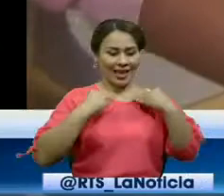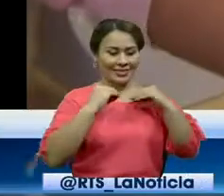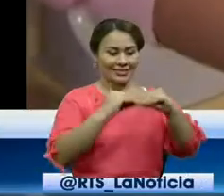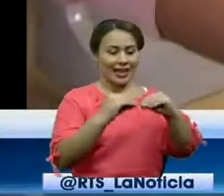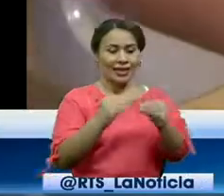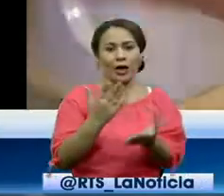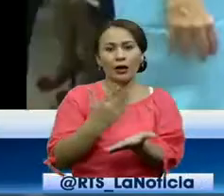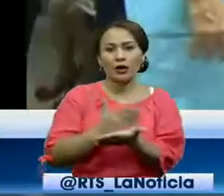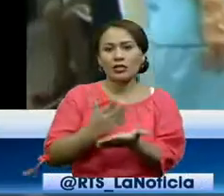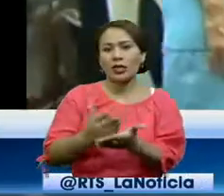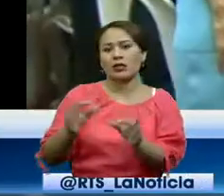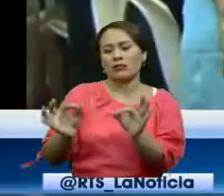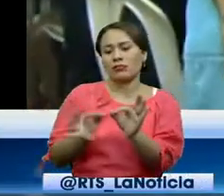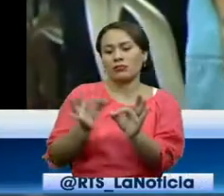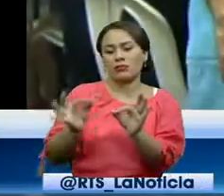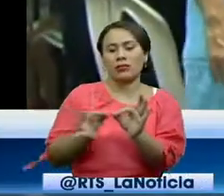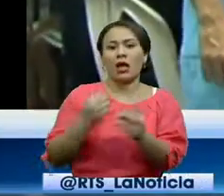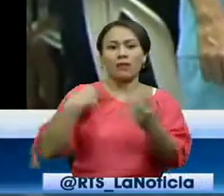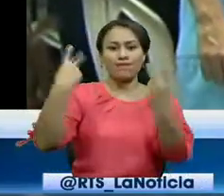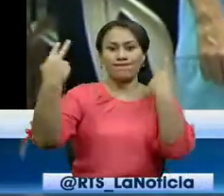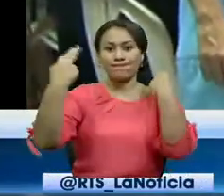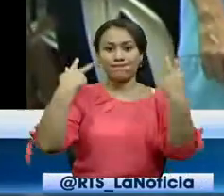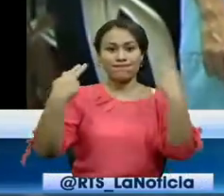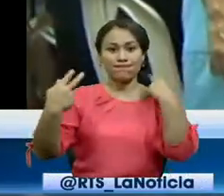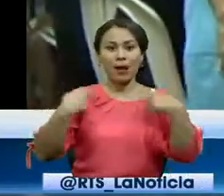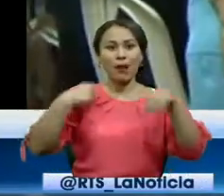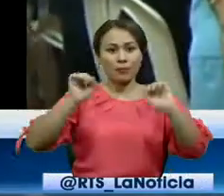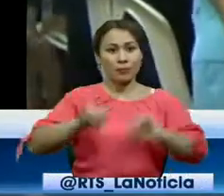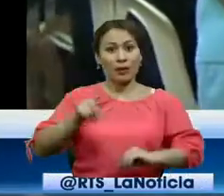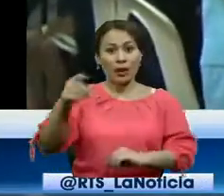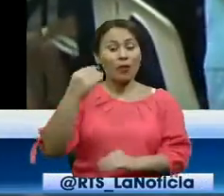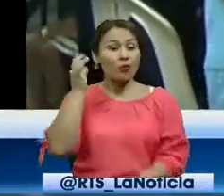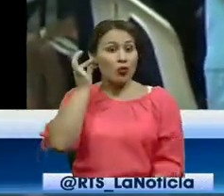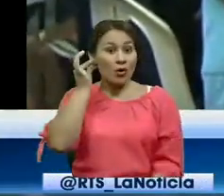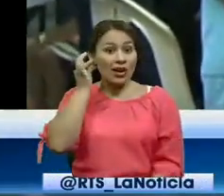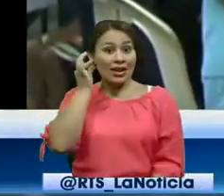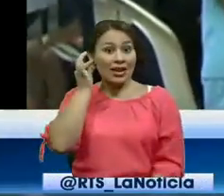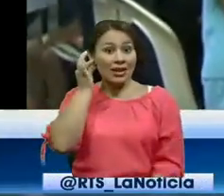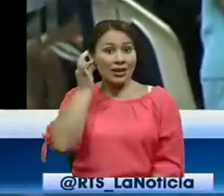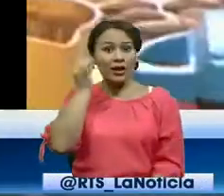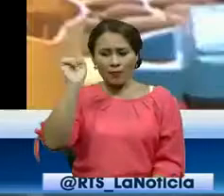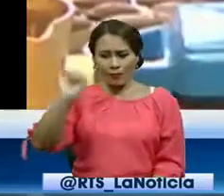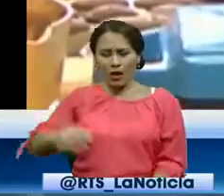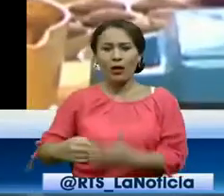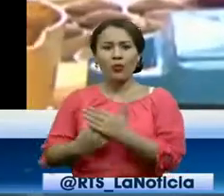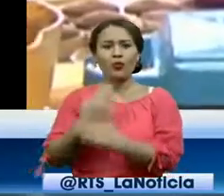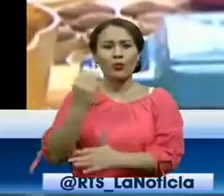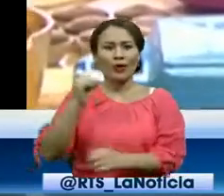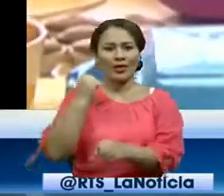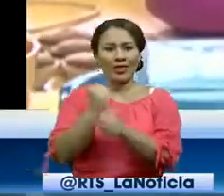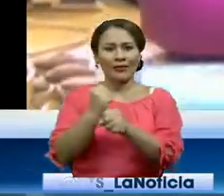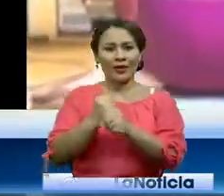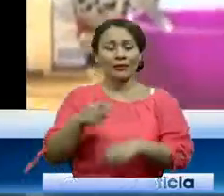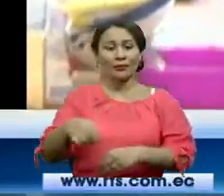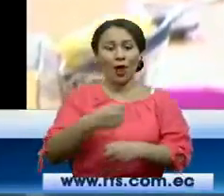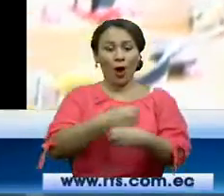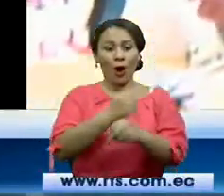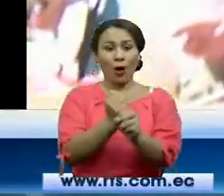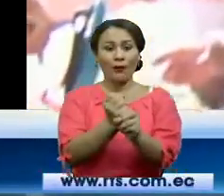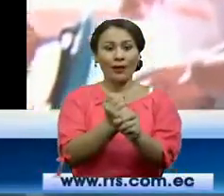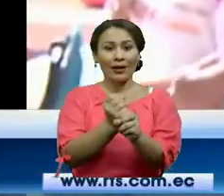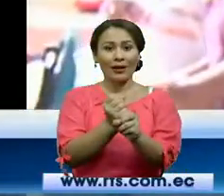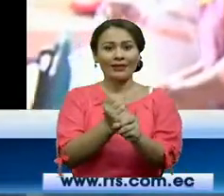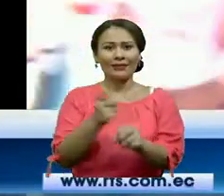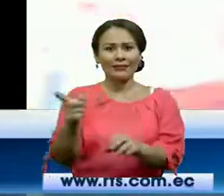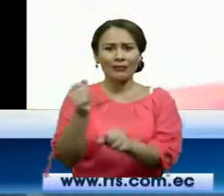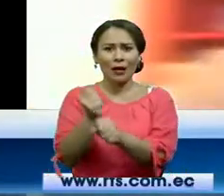oficios artesanales que pueden ser nuevas fuentes de ingresos para sus hogares. Una obra fundamental donde